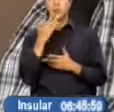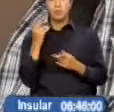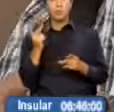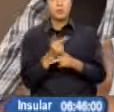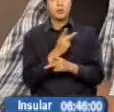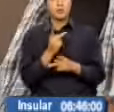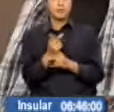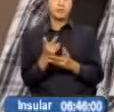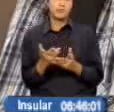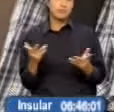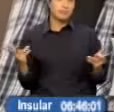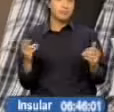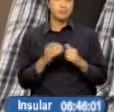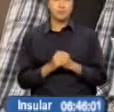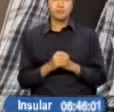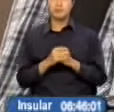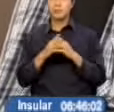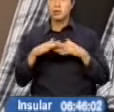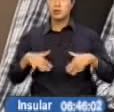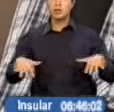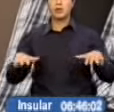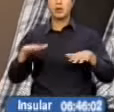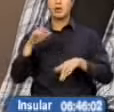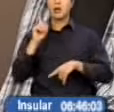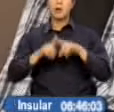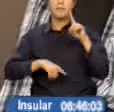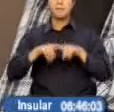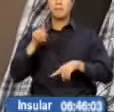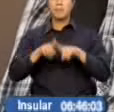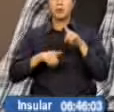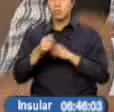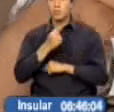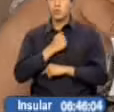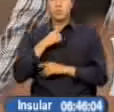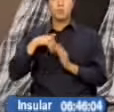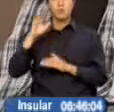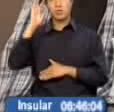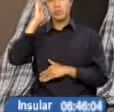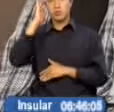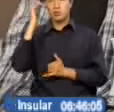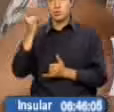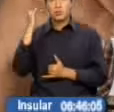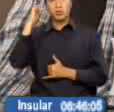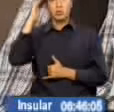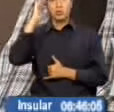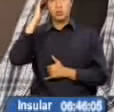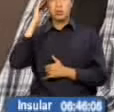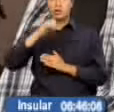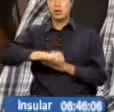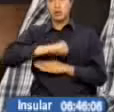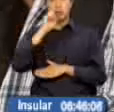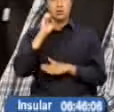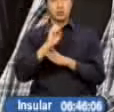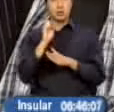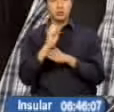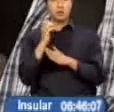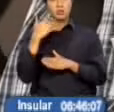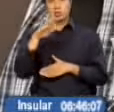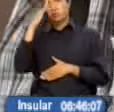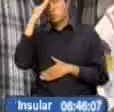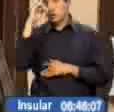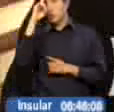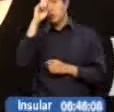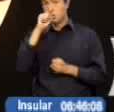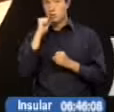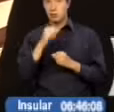pero no una tierra de amigos y que la nuez ya preocupación ahorita es ganar el ecuador sabemos que es muy difícil